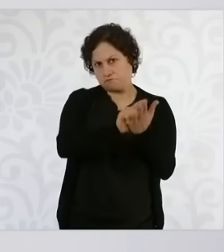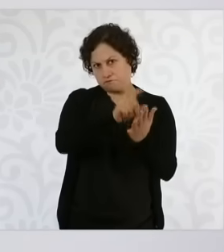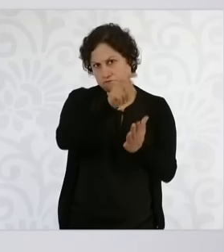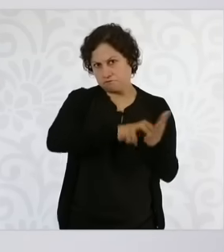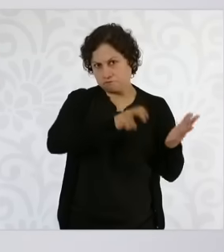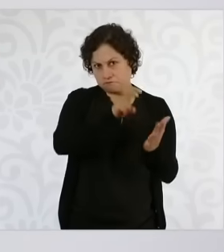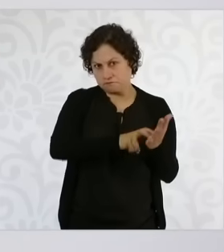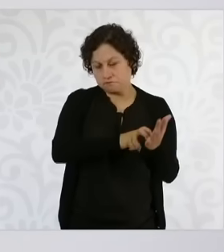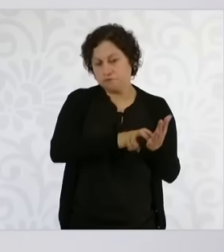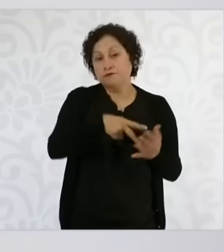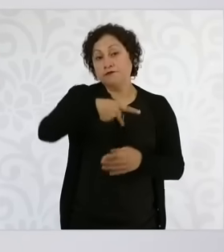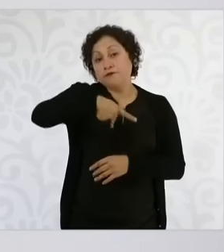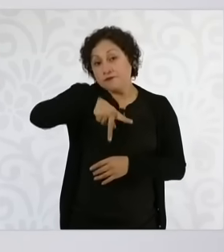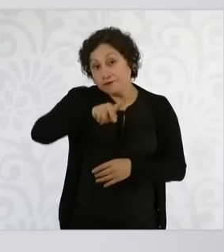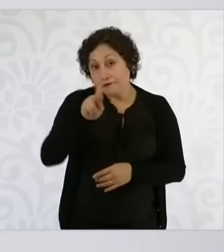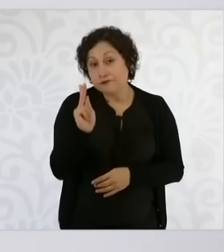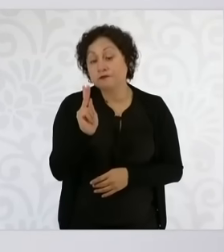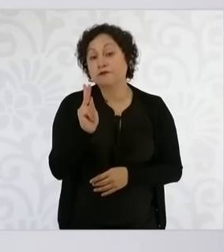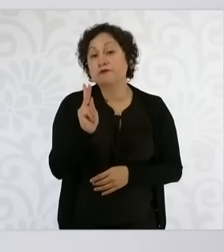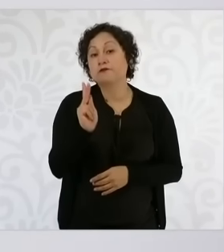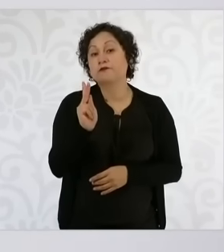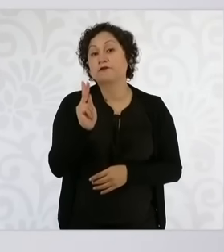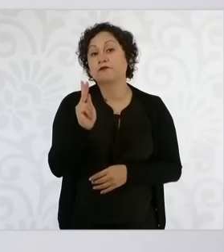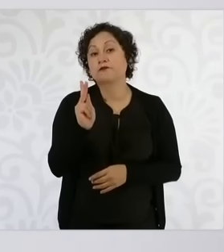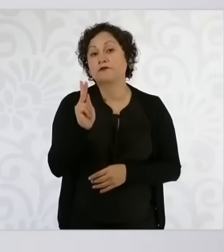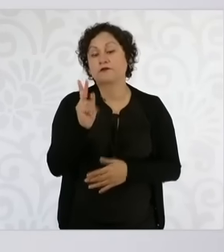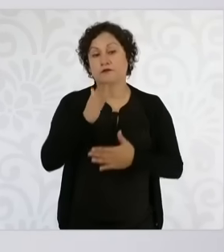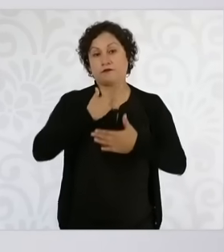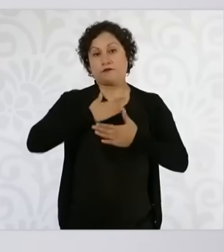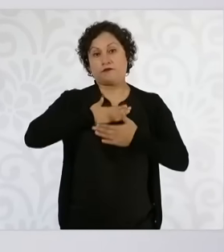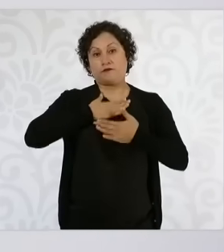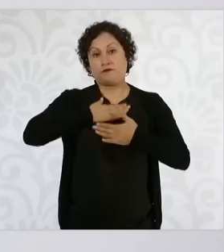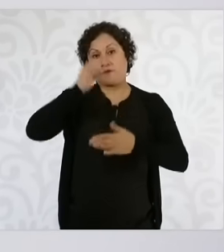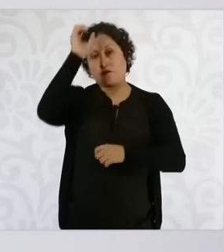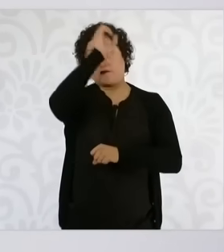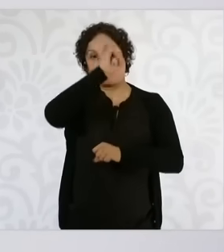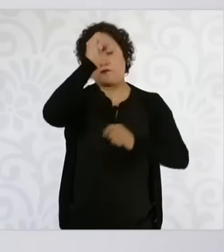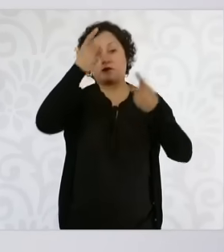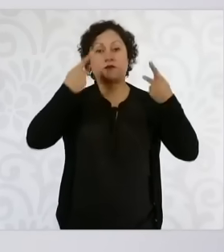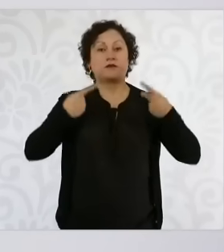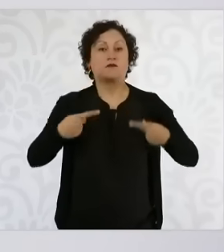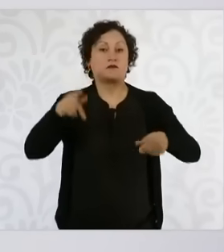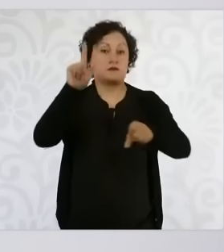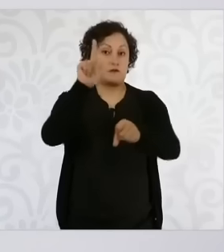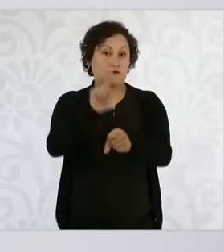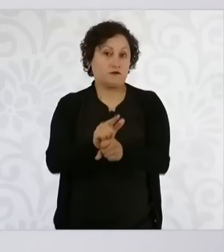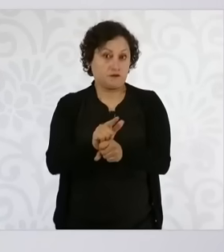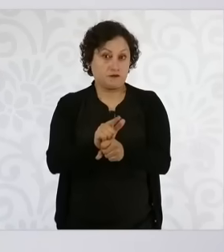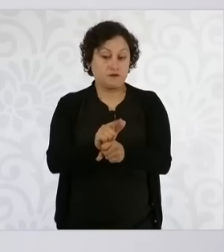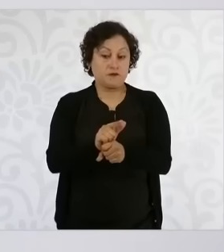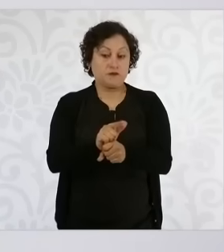pero eso no quiere decir que mi opinión personal